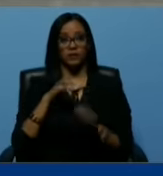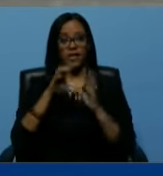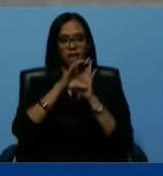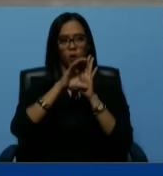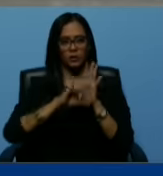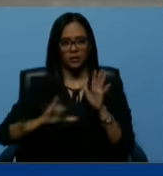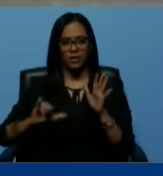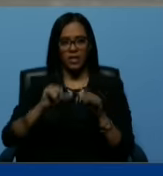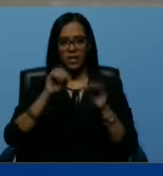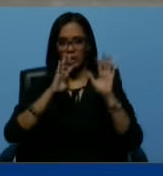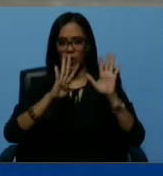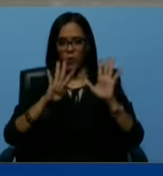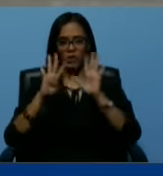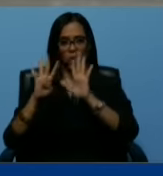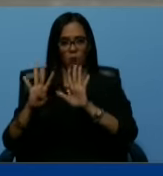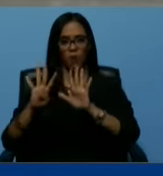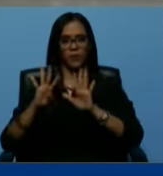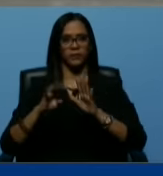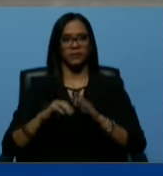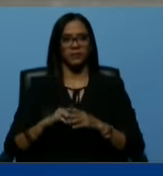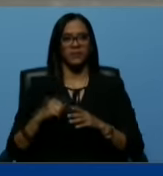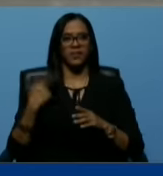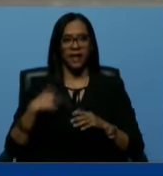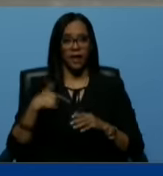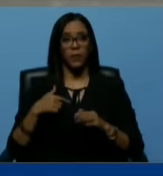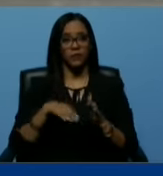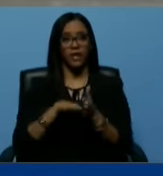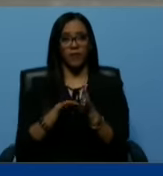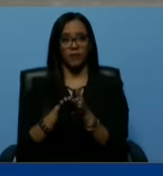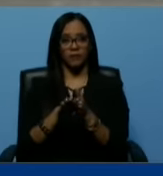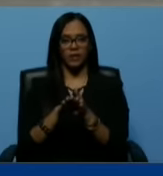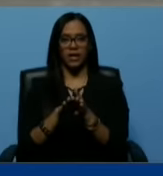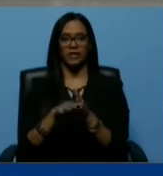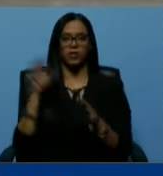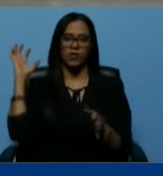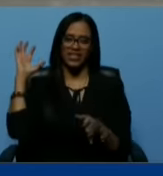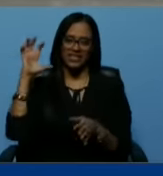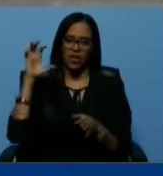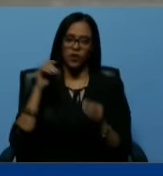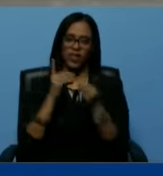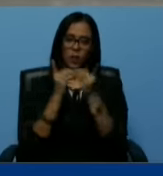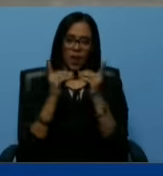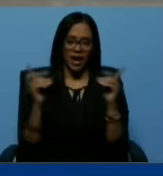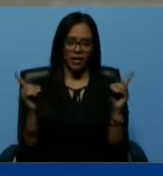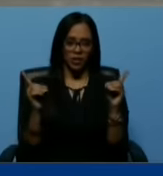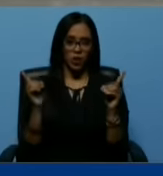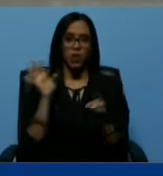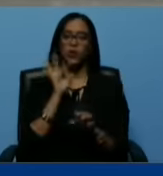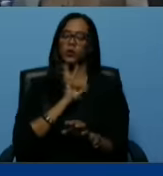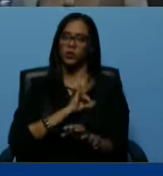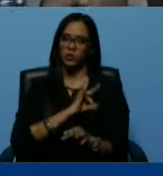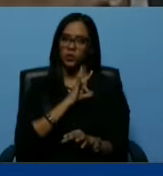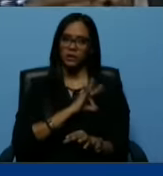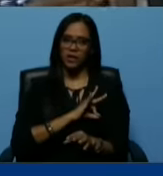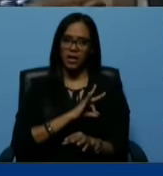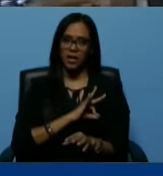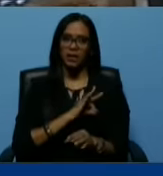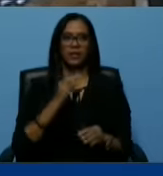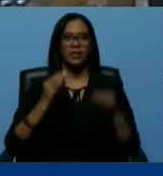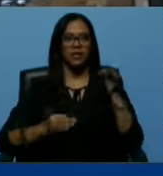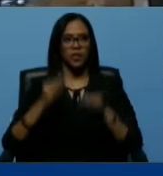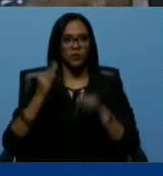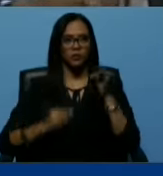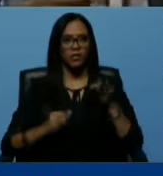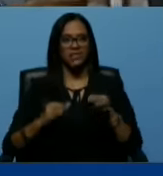del 99. Tenemos que avanzar hacia un Estado democrático, social, de justicia y